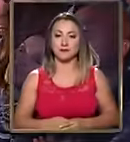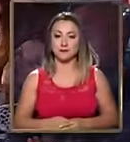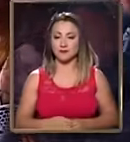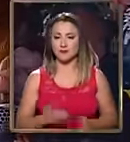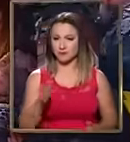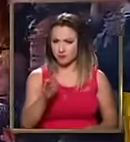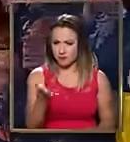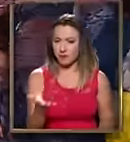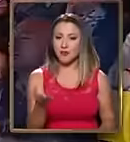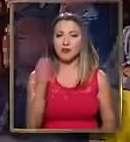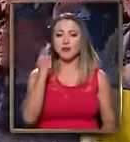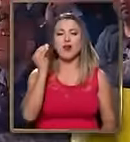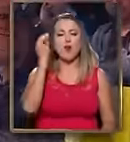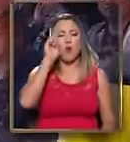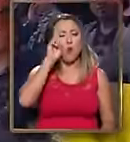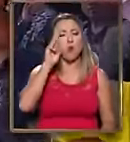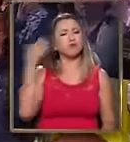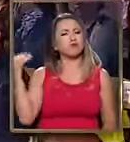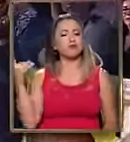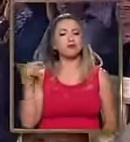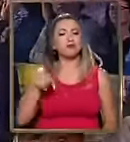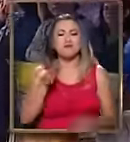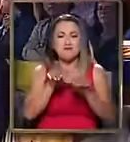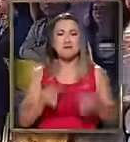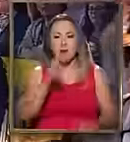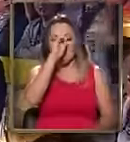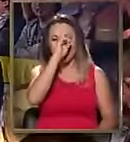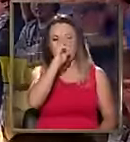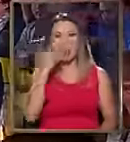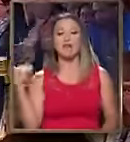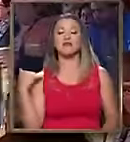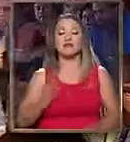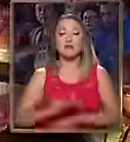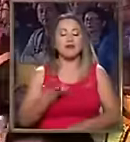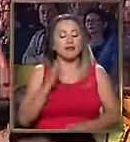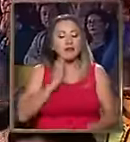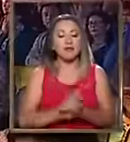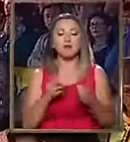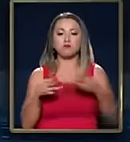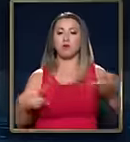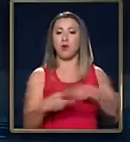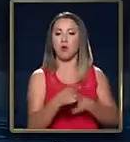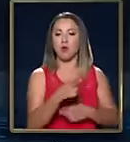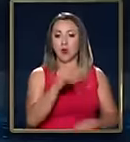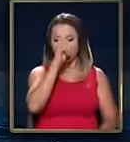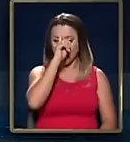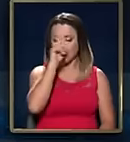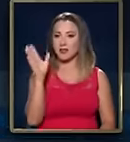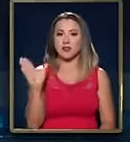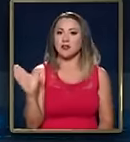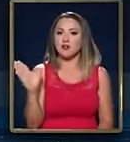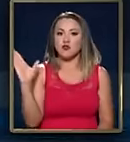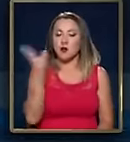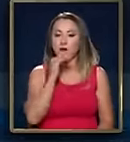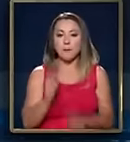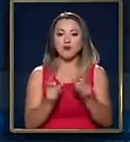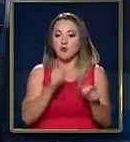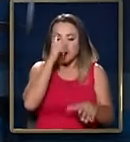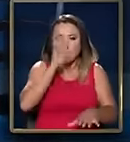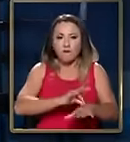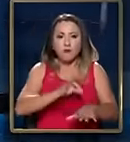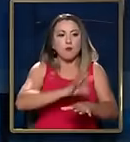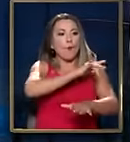Oye, recordemos que este fue el mismo hospital donde había que inaugurar el hospital y no habían pacientes, weón, no